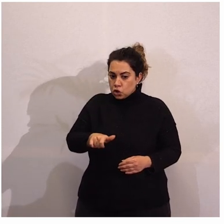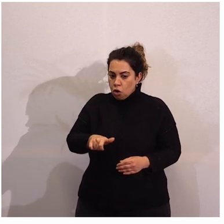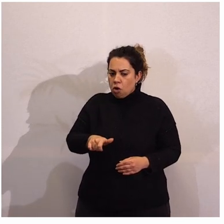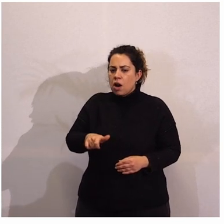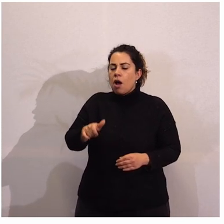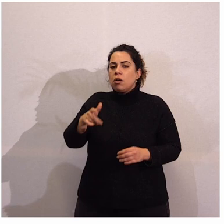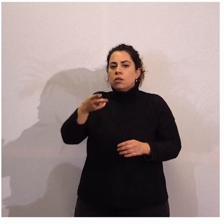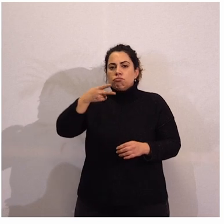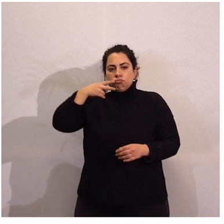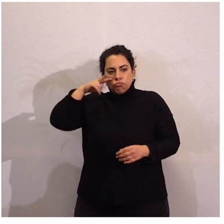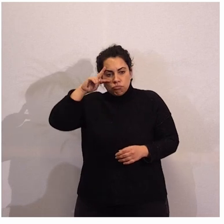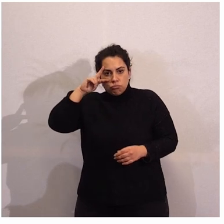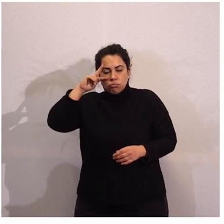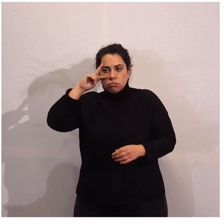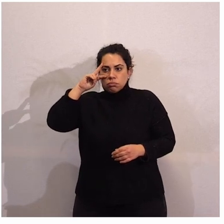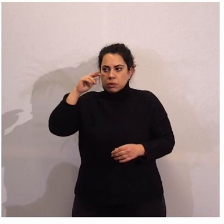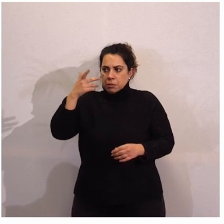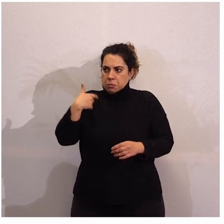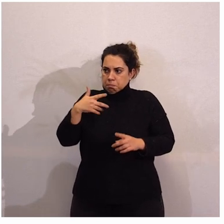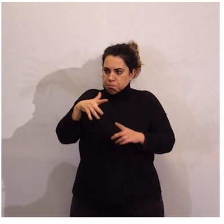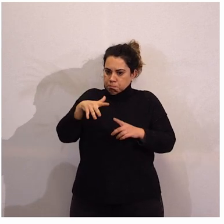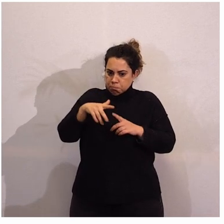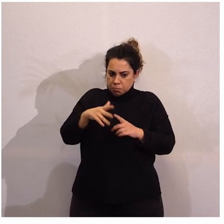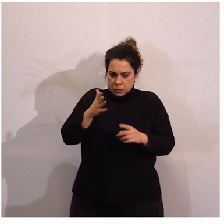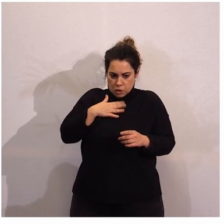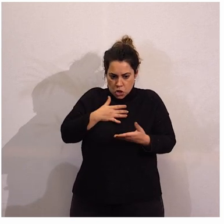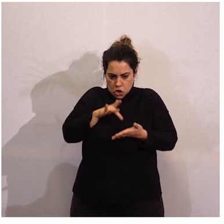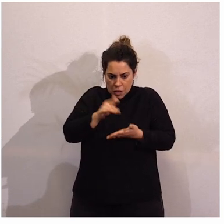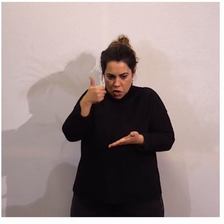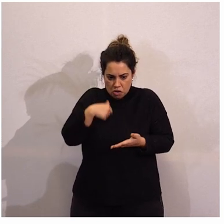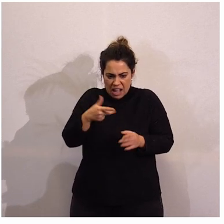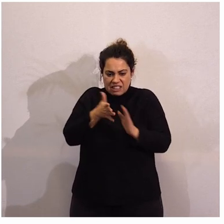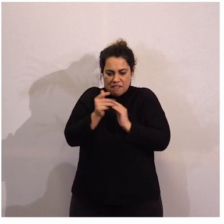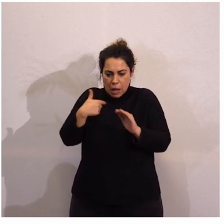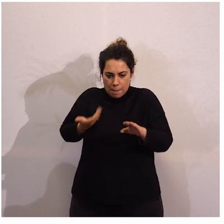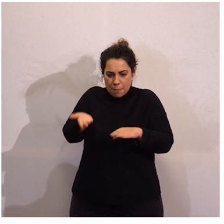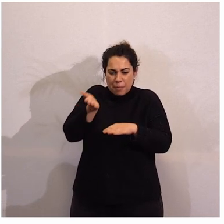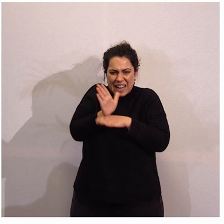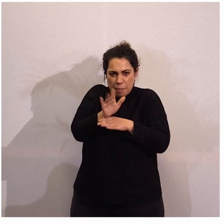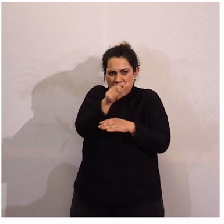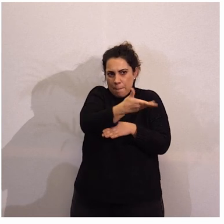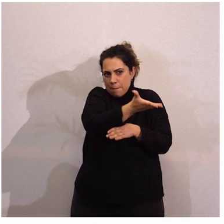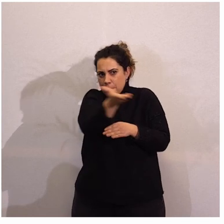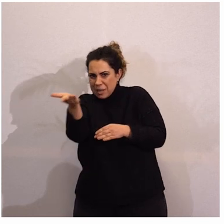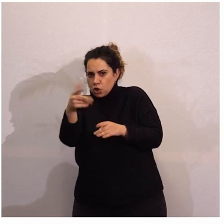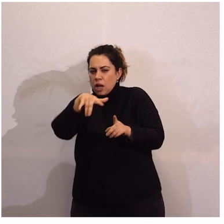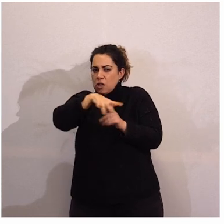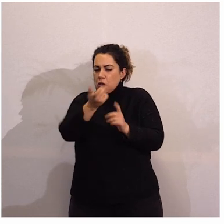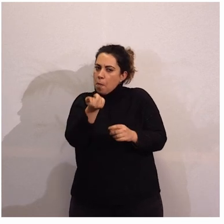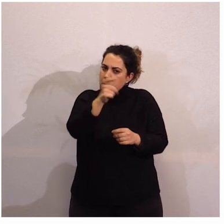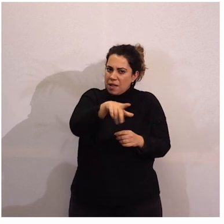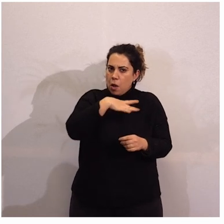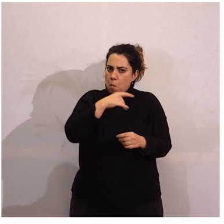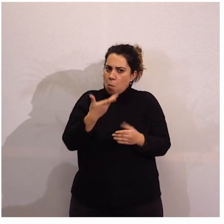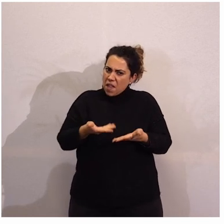en primera persona represente a otras que están en situación similar y pueden ayudarla de una